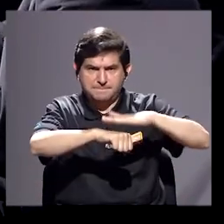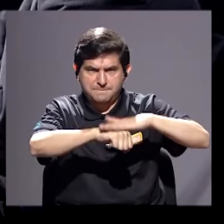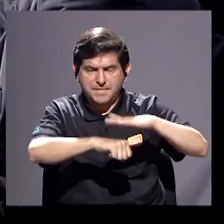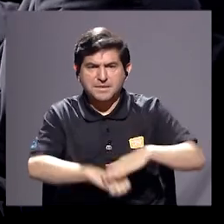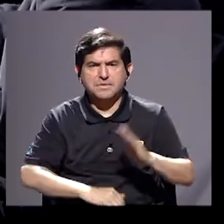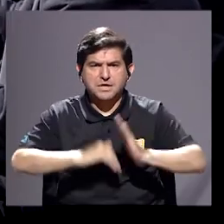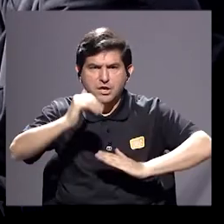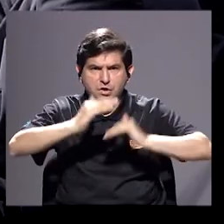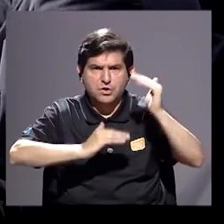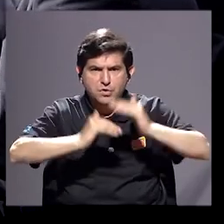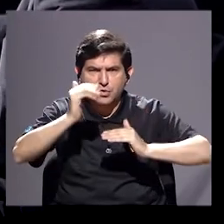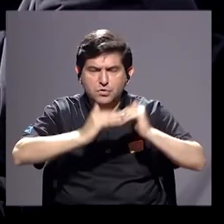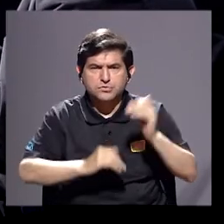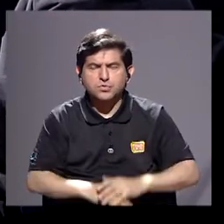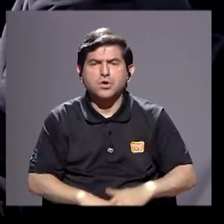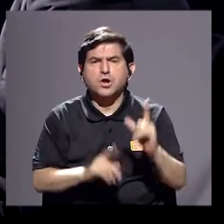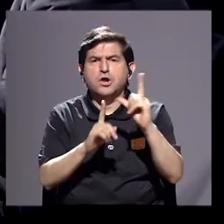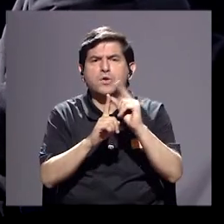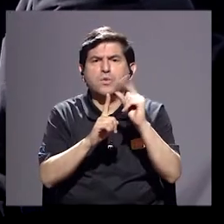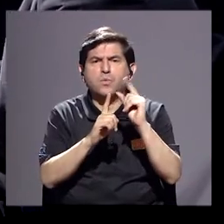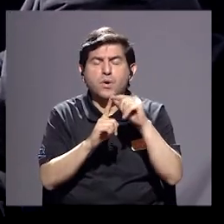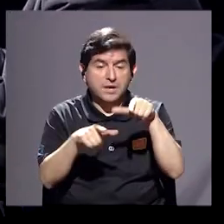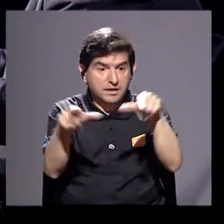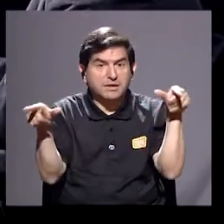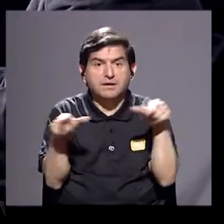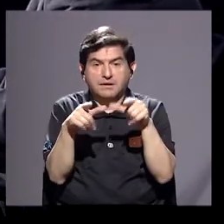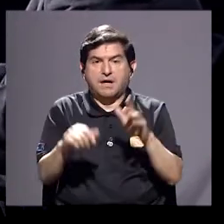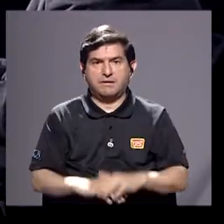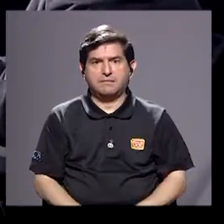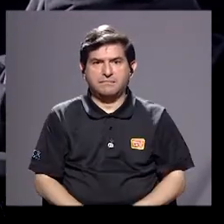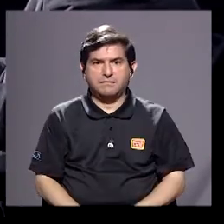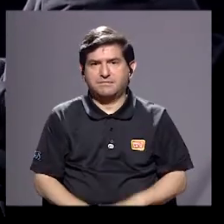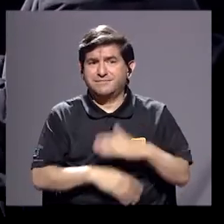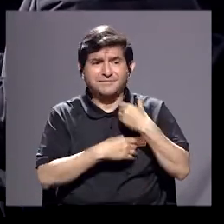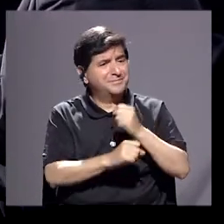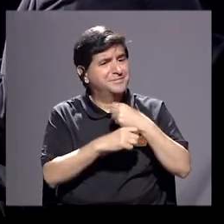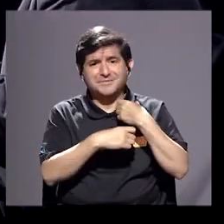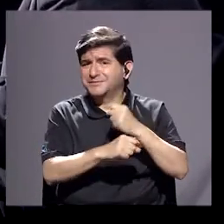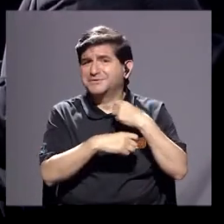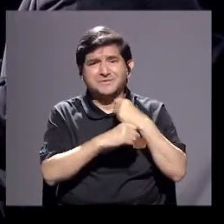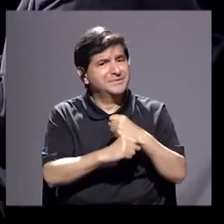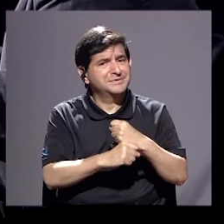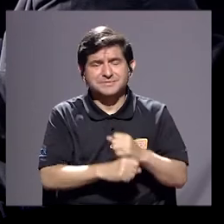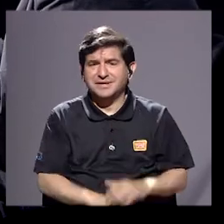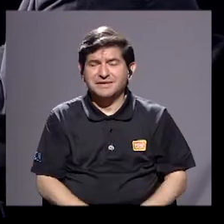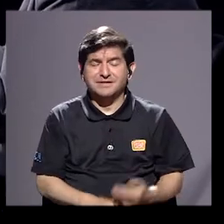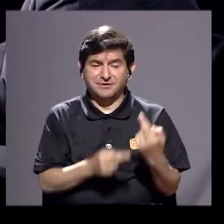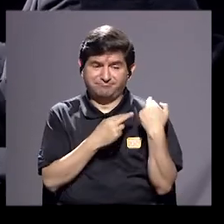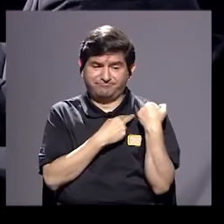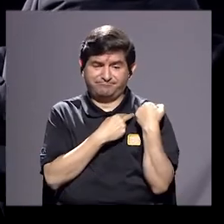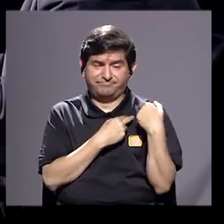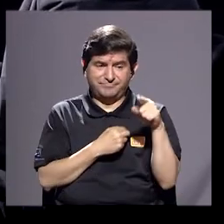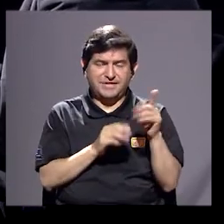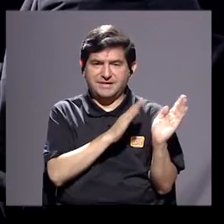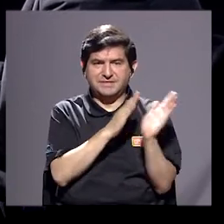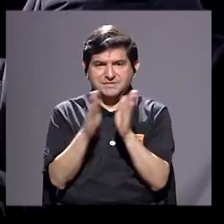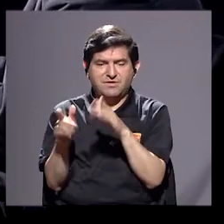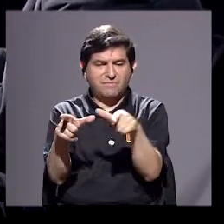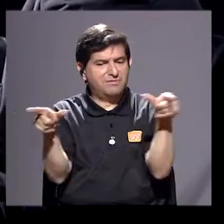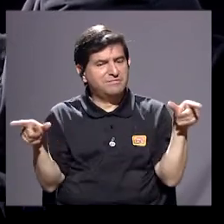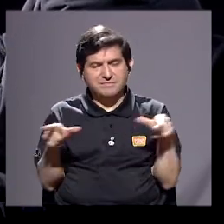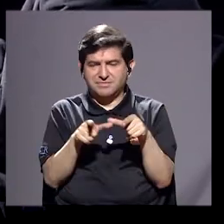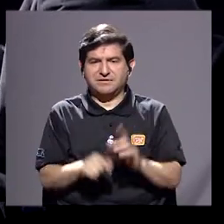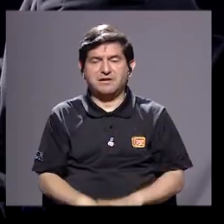construir ahí alquilar en ese en ese sitio definitivamente la municipalidad es la responsable de ese ordenamiento del